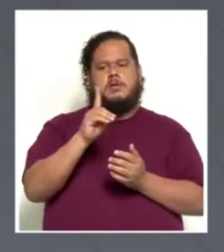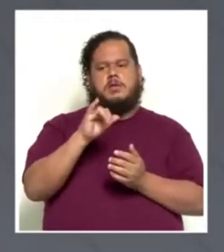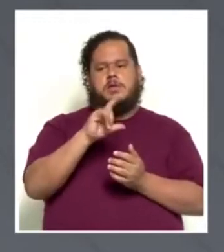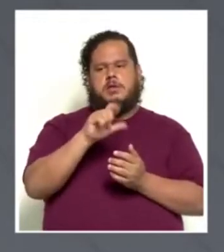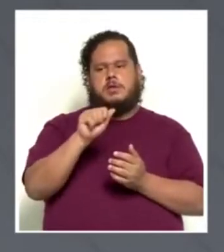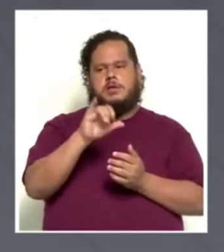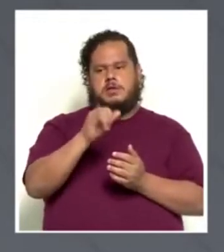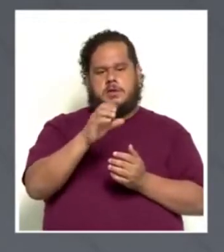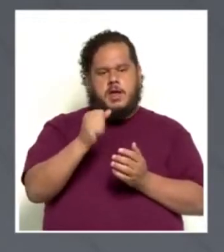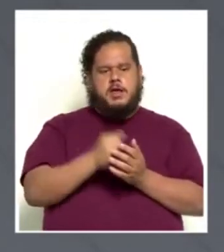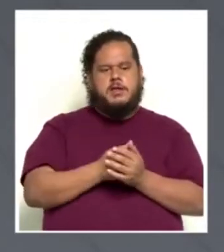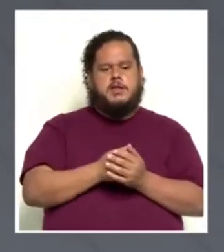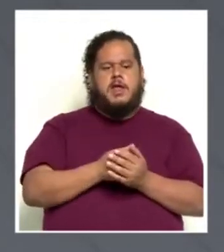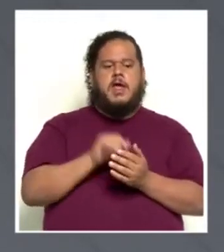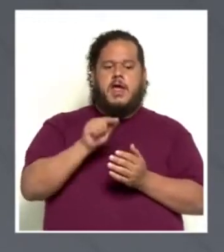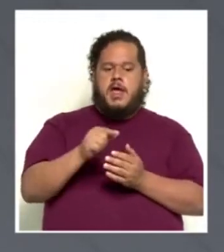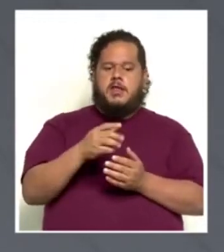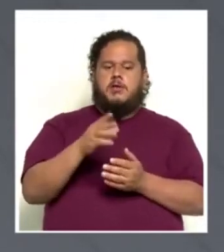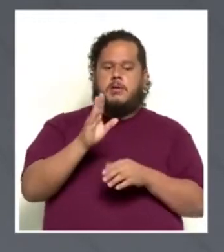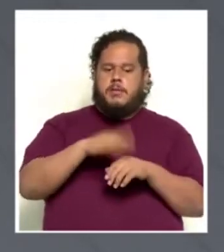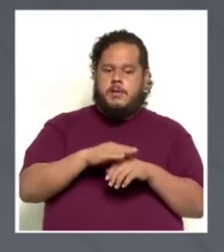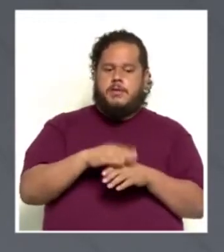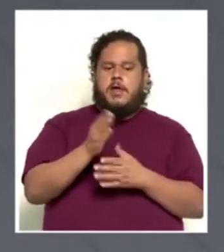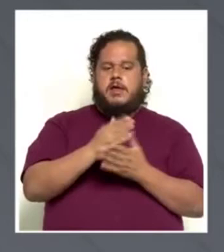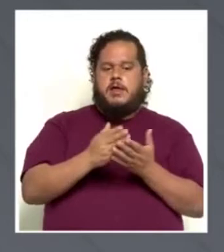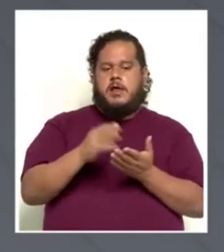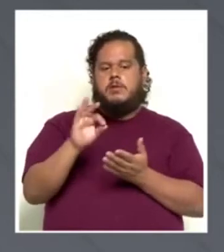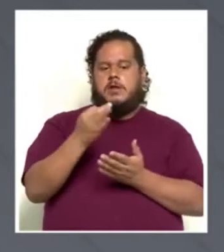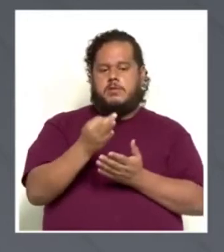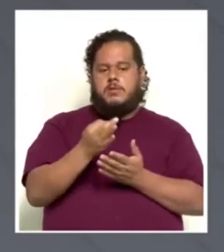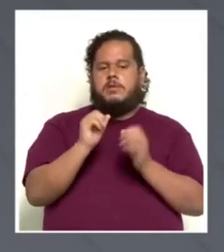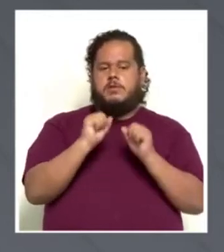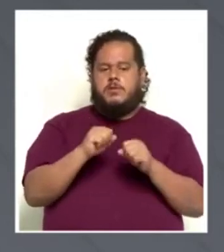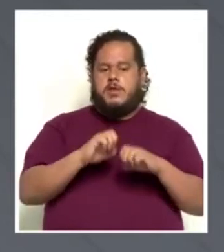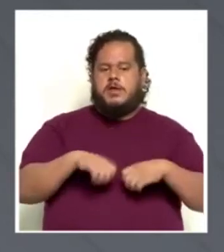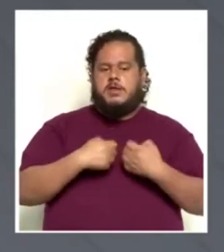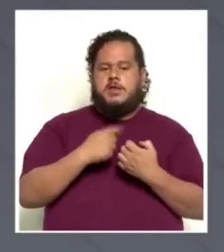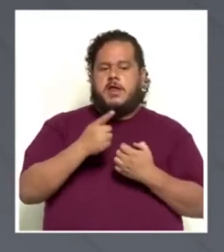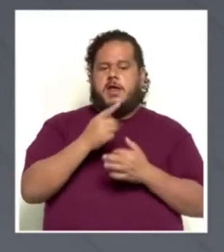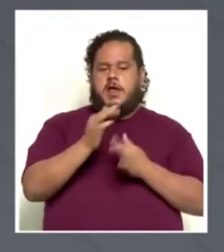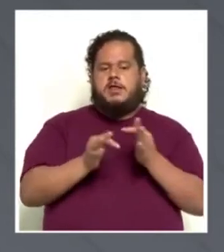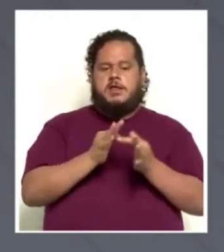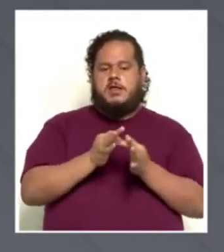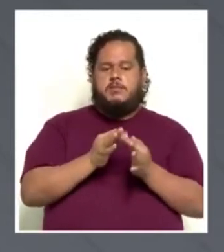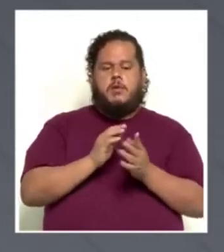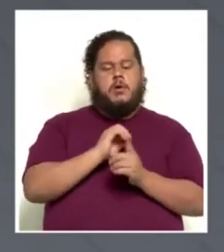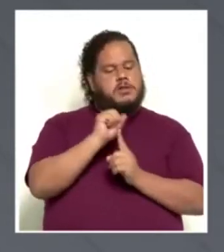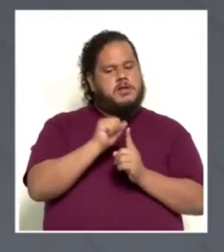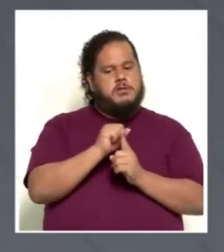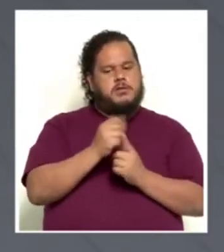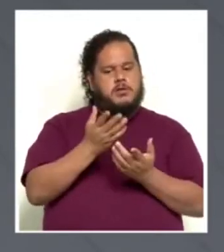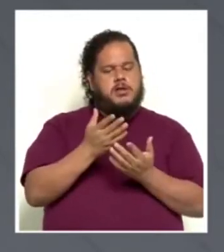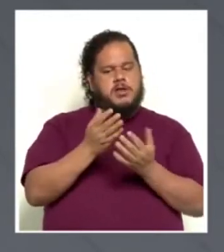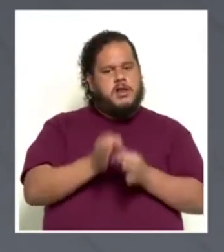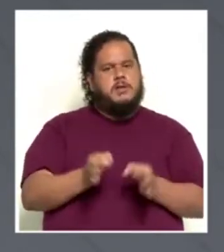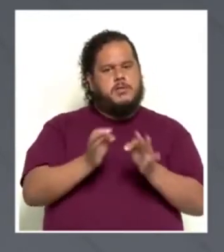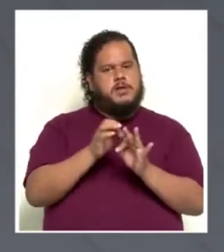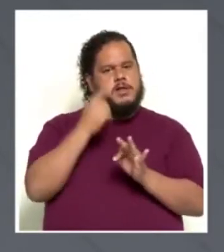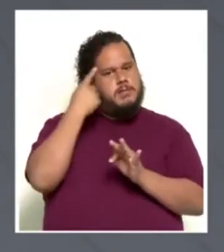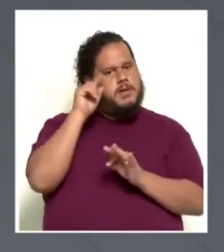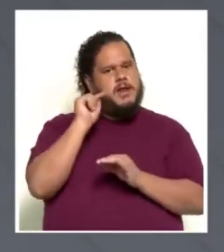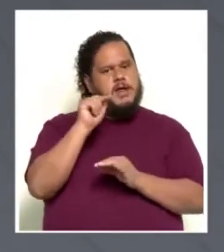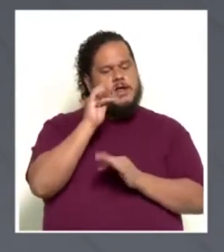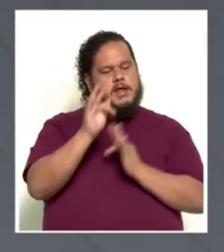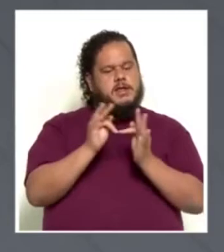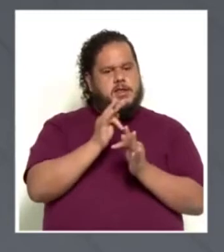y creo que eso permitirá a que en algunas formas pues puedan existir ese tipo de casos, y será vital para ese mapa que mostrábamos